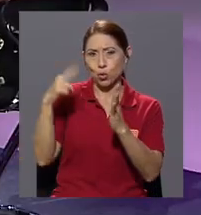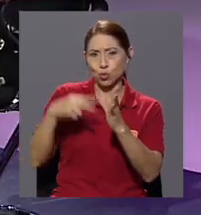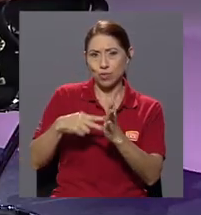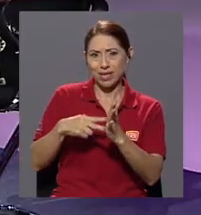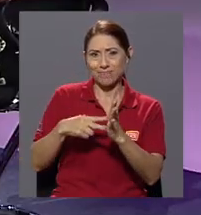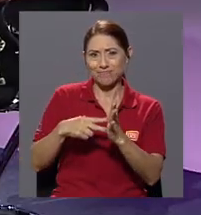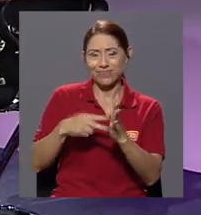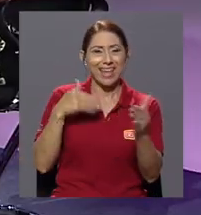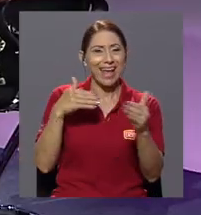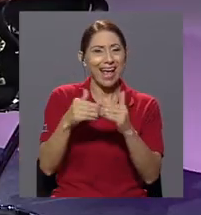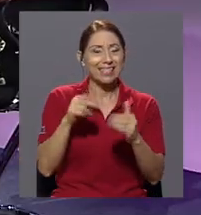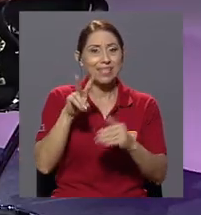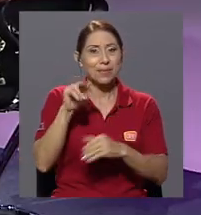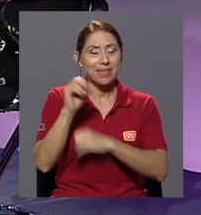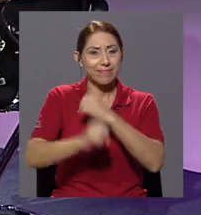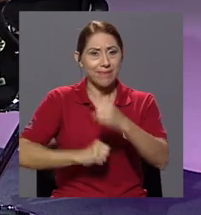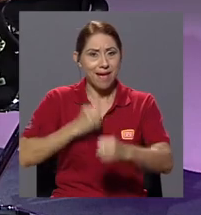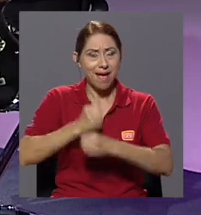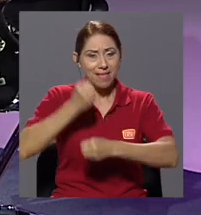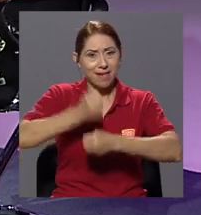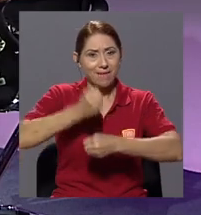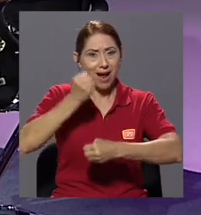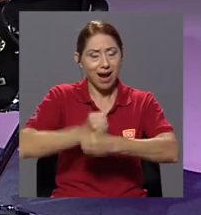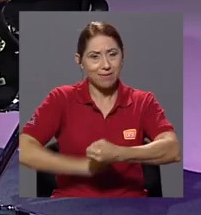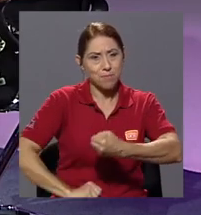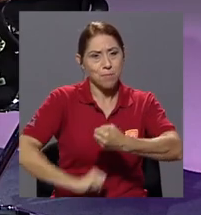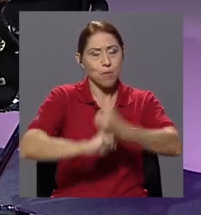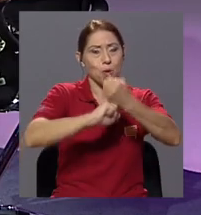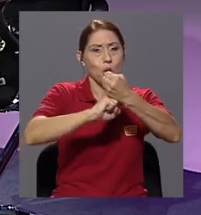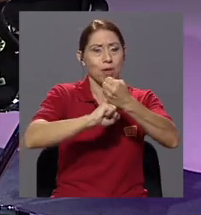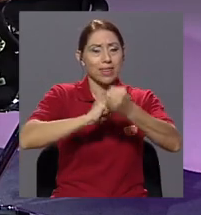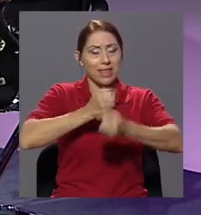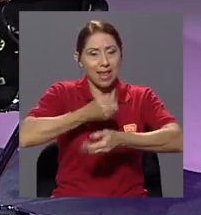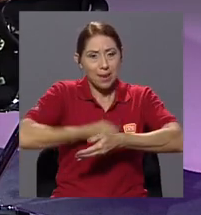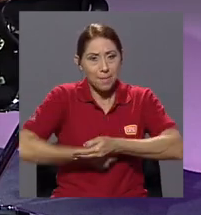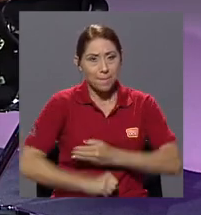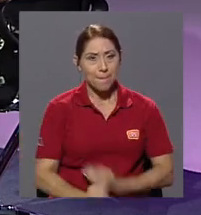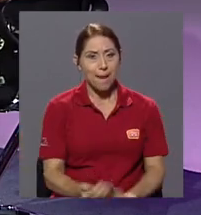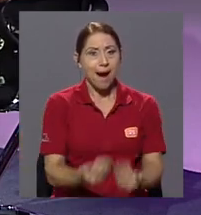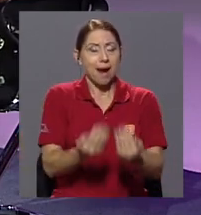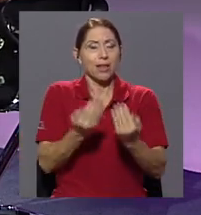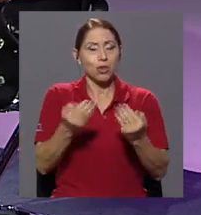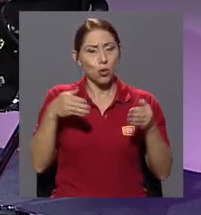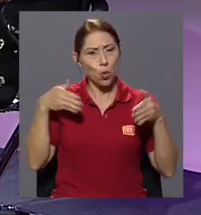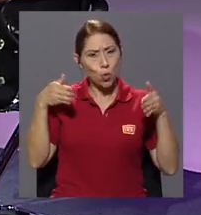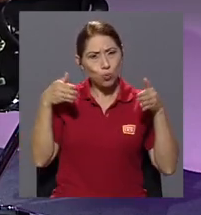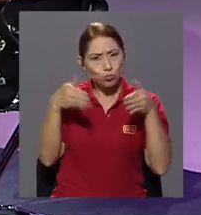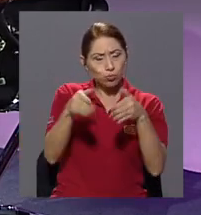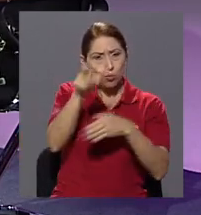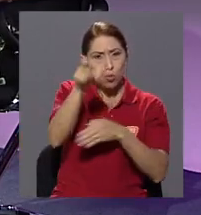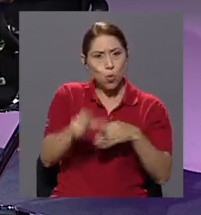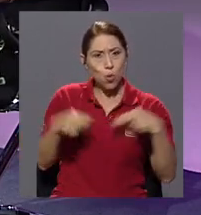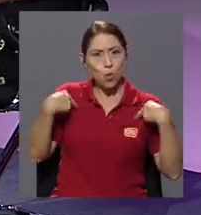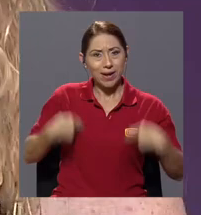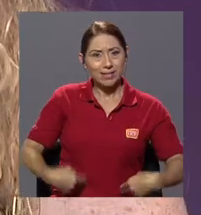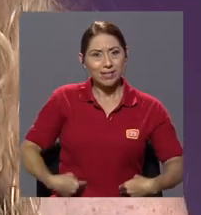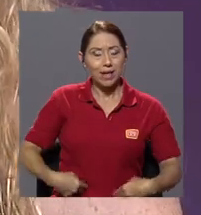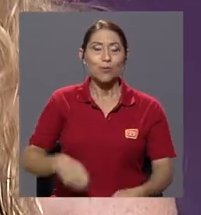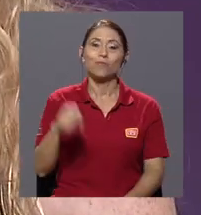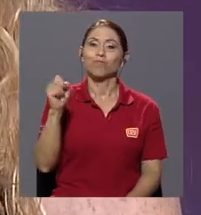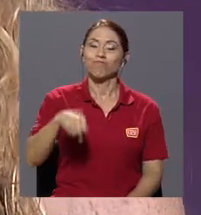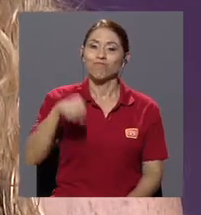exactamente casi dos décadas de estar trabajando en pro del parto humanizado de parto humanizado lo que vimos era un